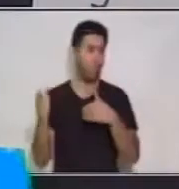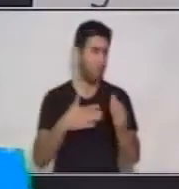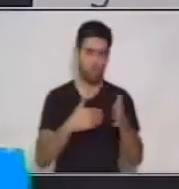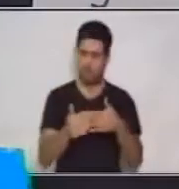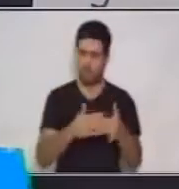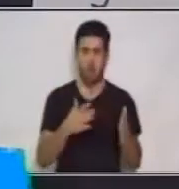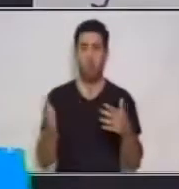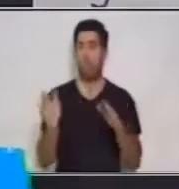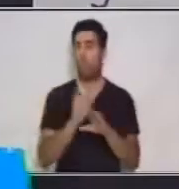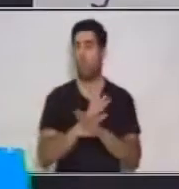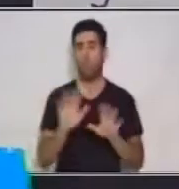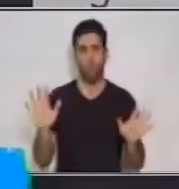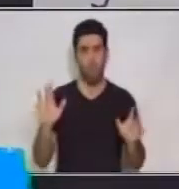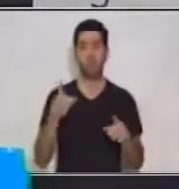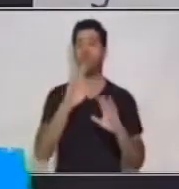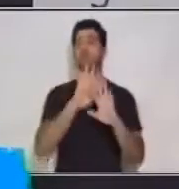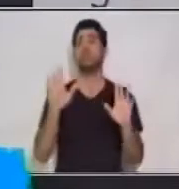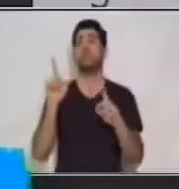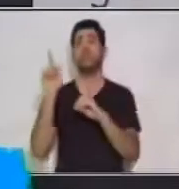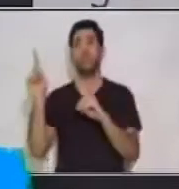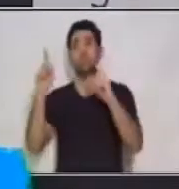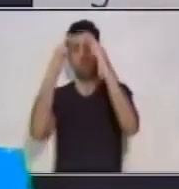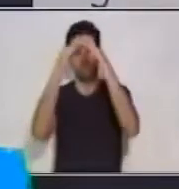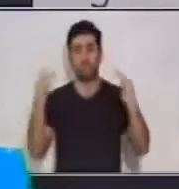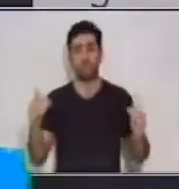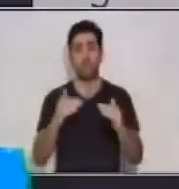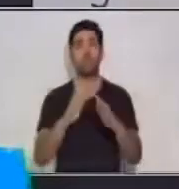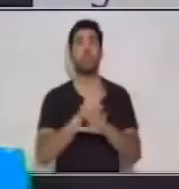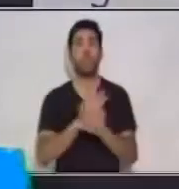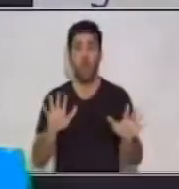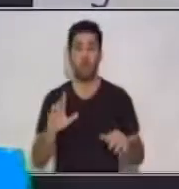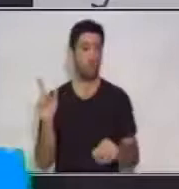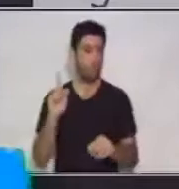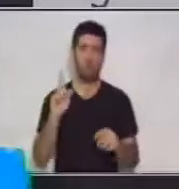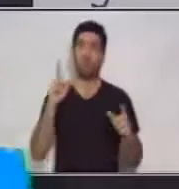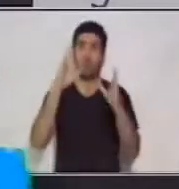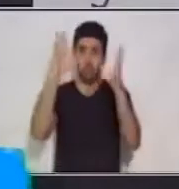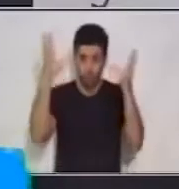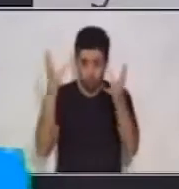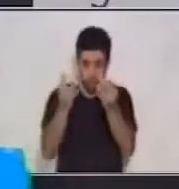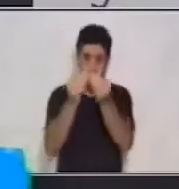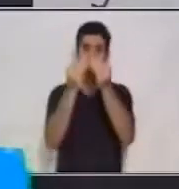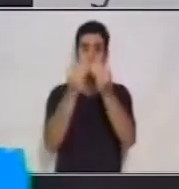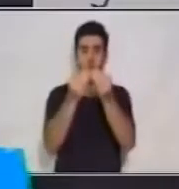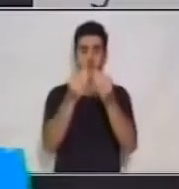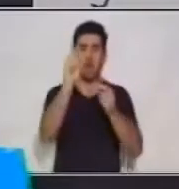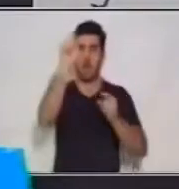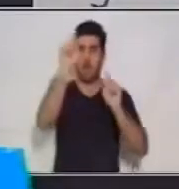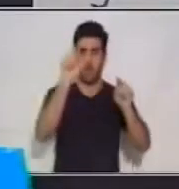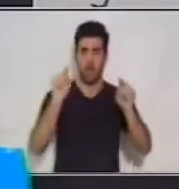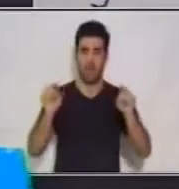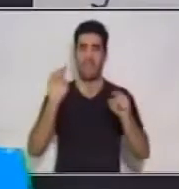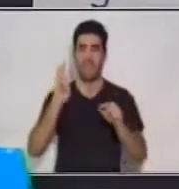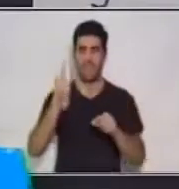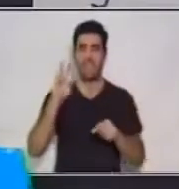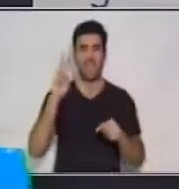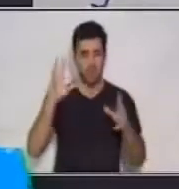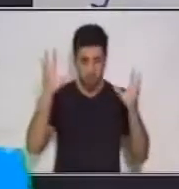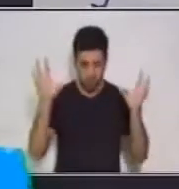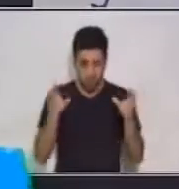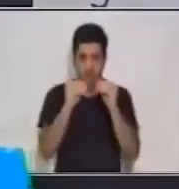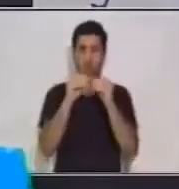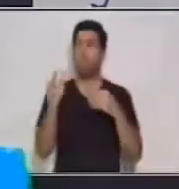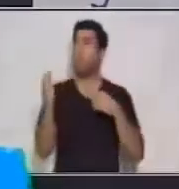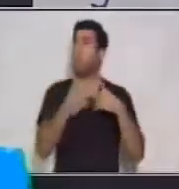triángulo, no se aplica solo a este triángulo acutángulo, sino que la suma de los tres ángulos internos